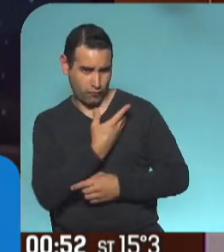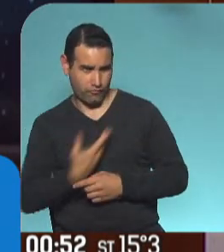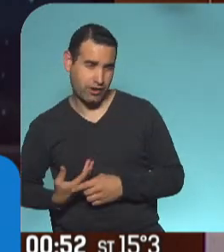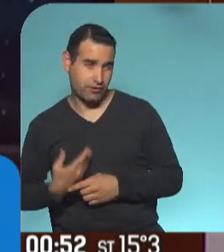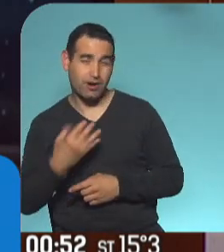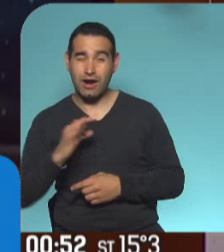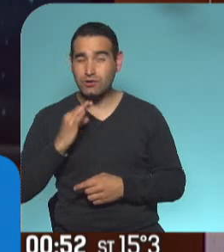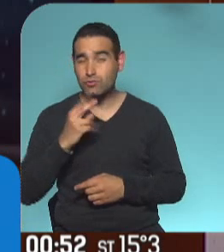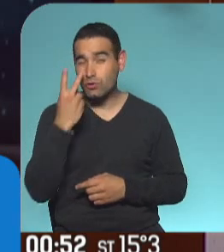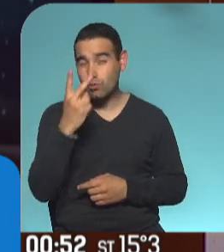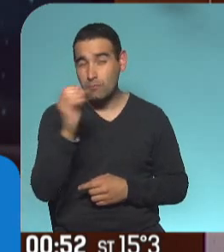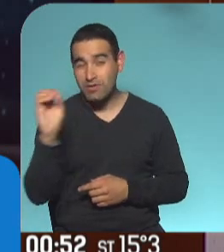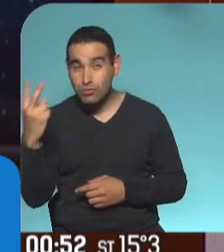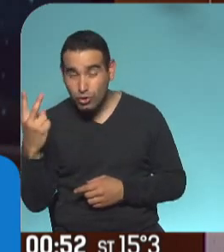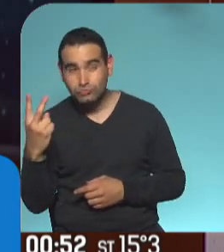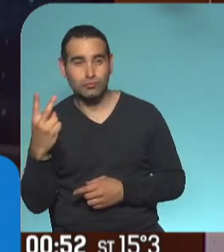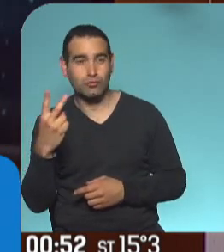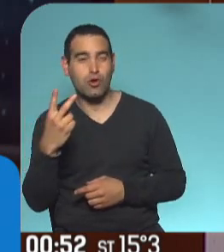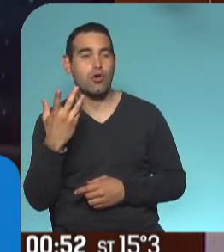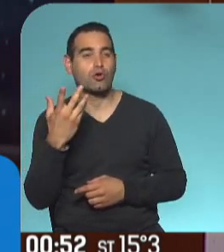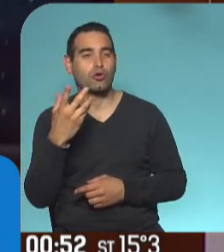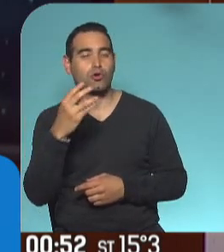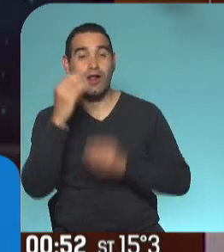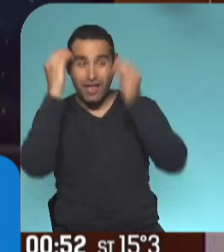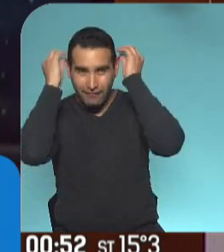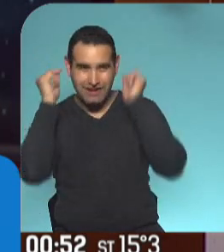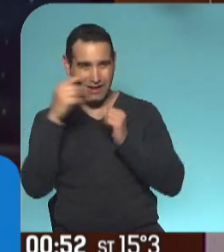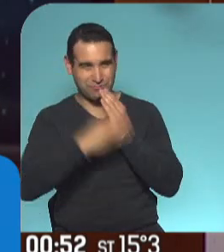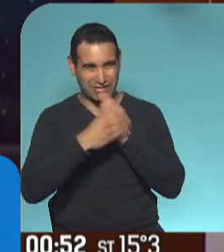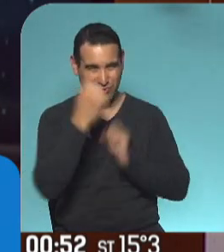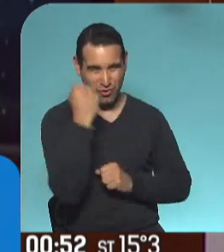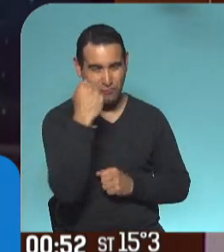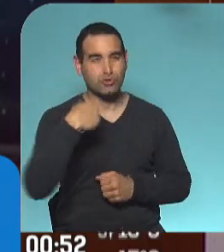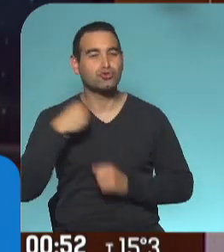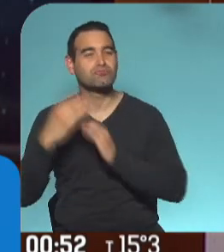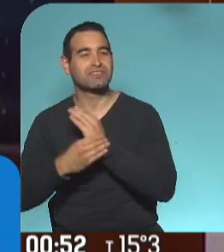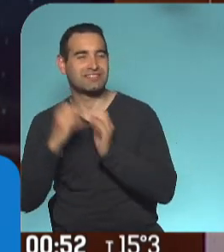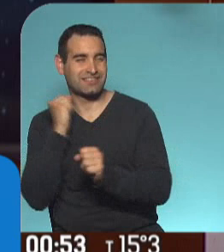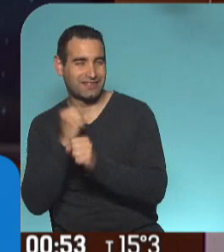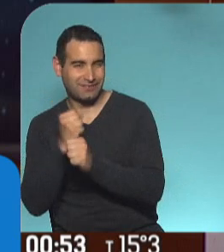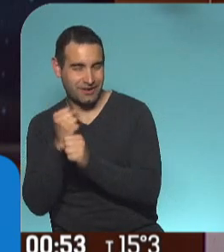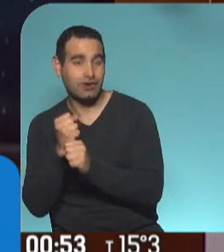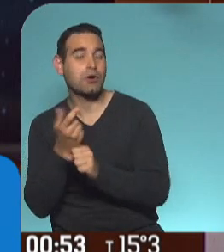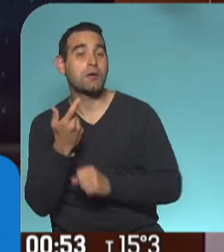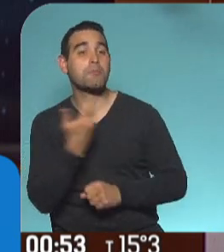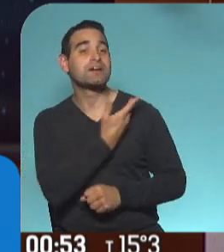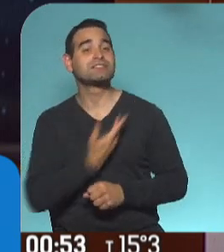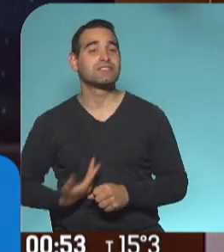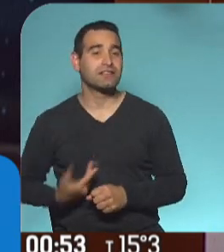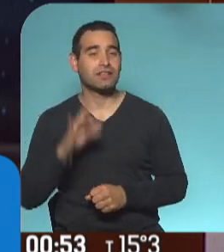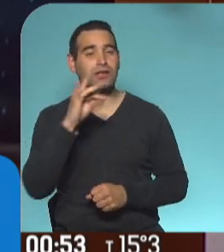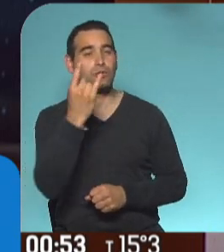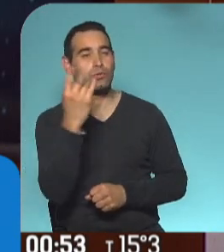2002 donde roberto era ministro de economía yo era ministra de trabajo y el presidente era eduardo